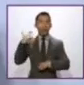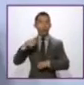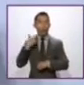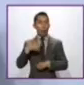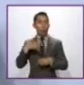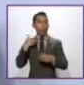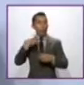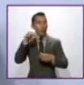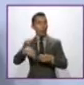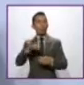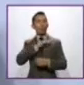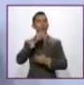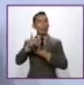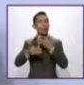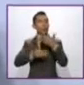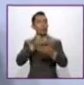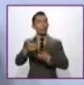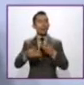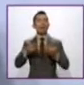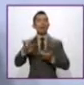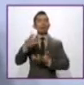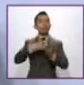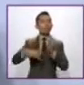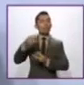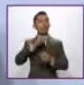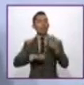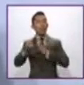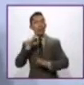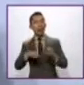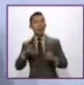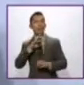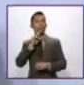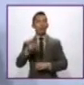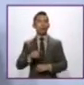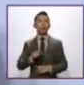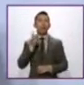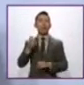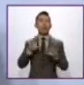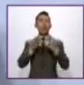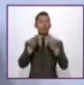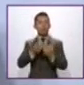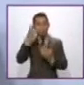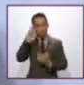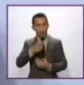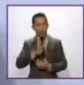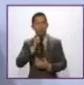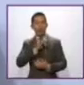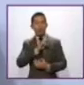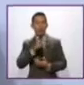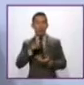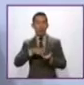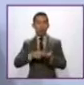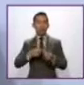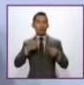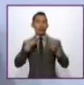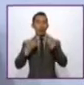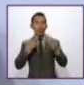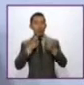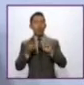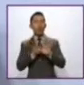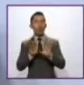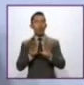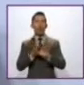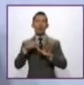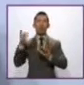para poder seguir acercando inversiones de primer nivel. La forma que tenemos para poder aprovechar esto es ir a traer